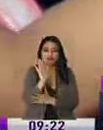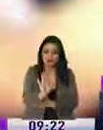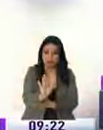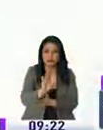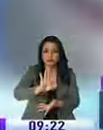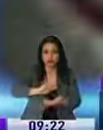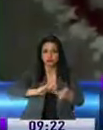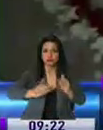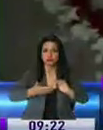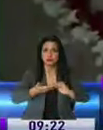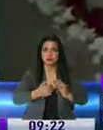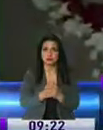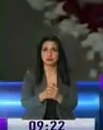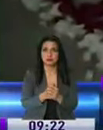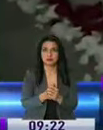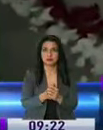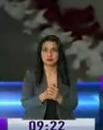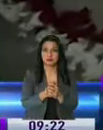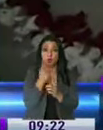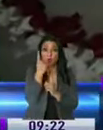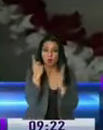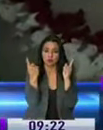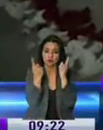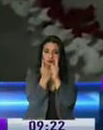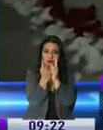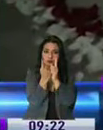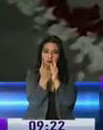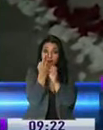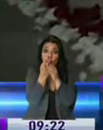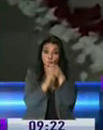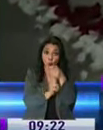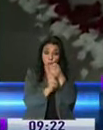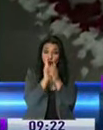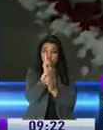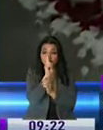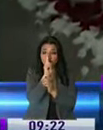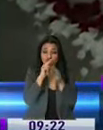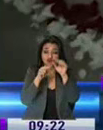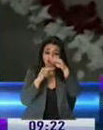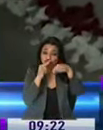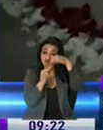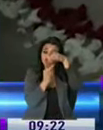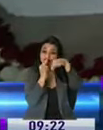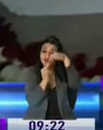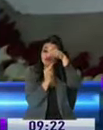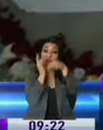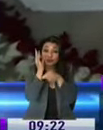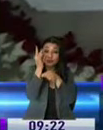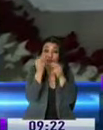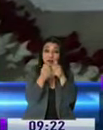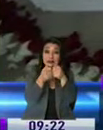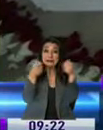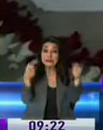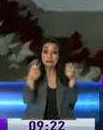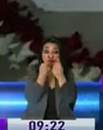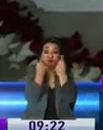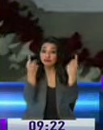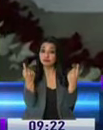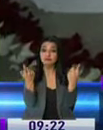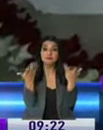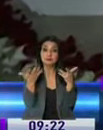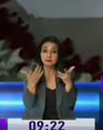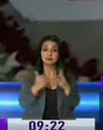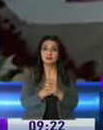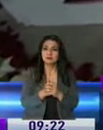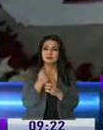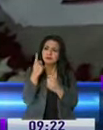esta nacionalidad. Tienen que estar unidos uno solo para que esto, en el futuro, no haya separación. Por ahí